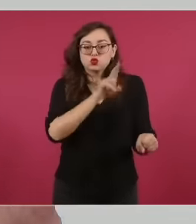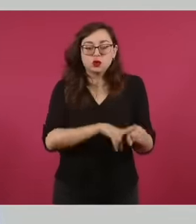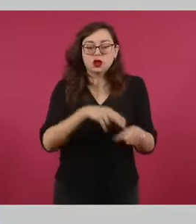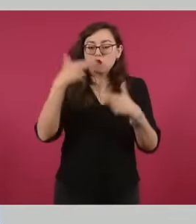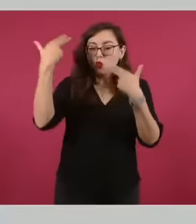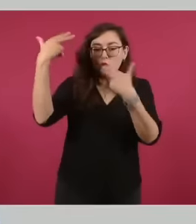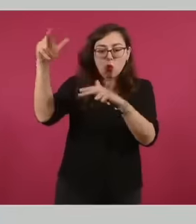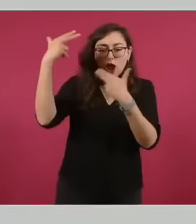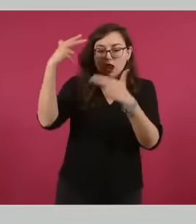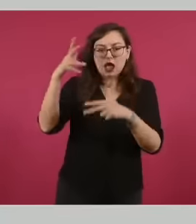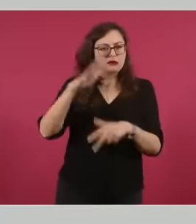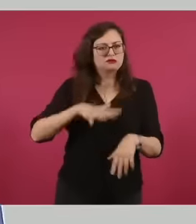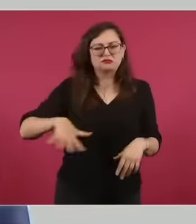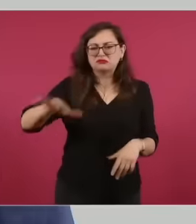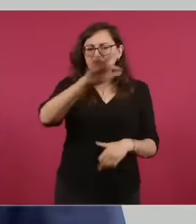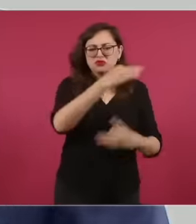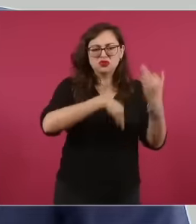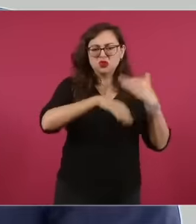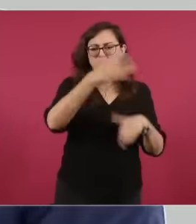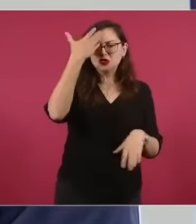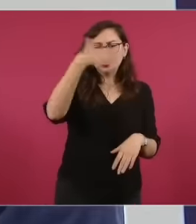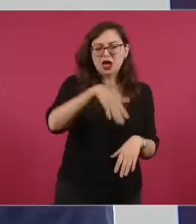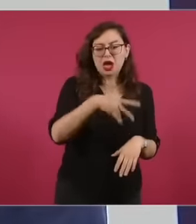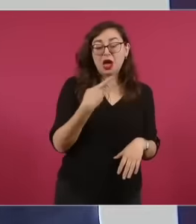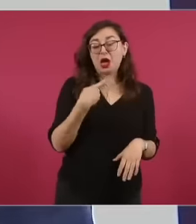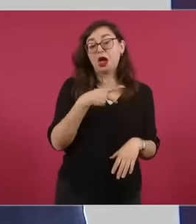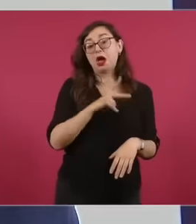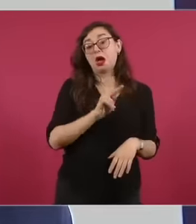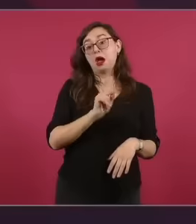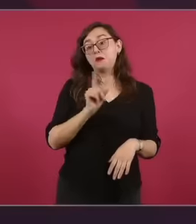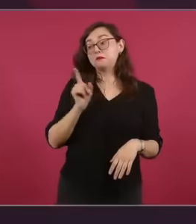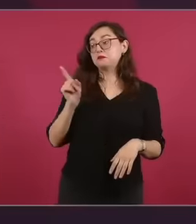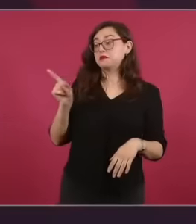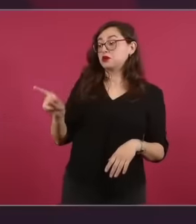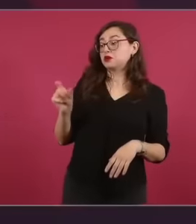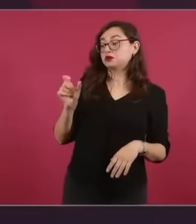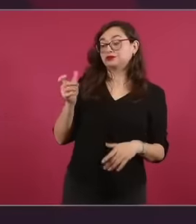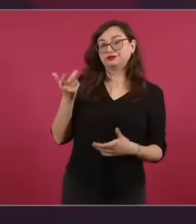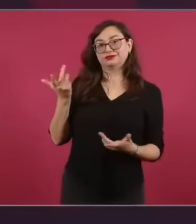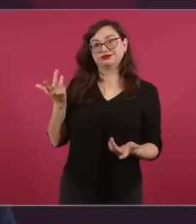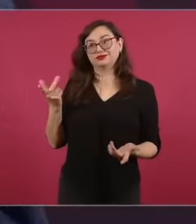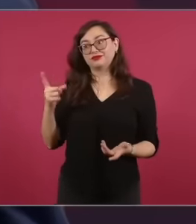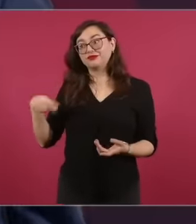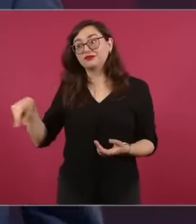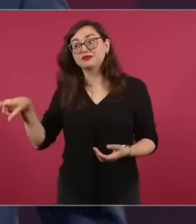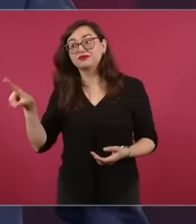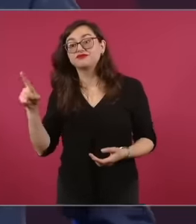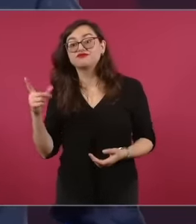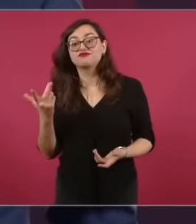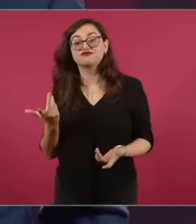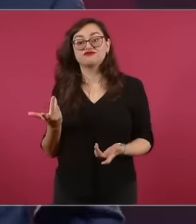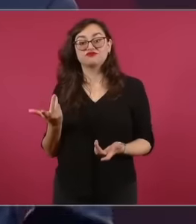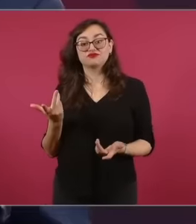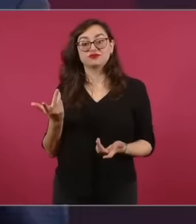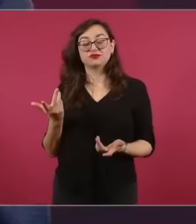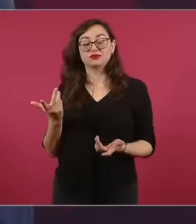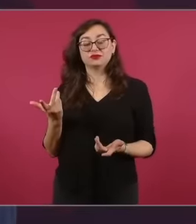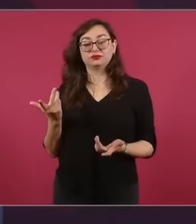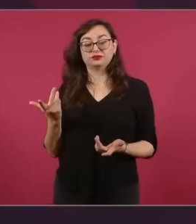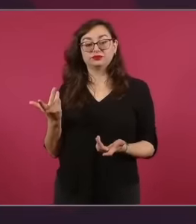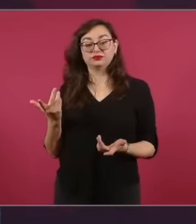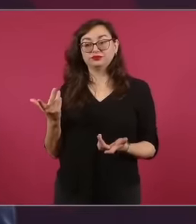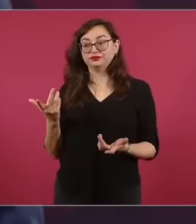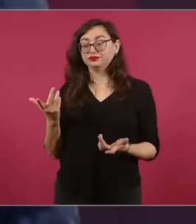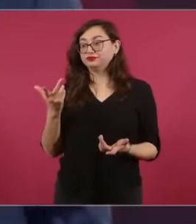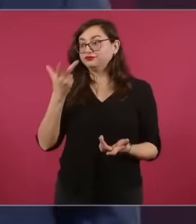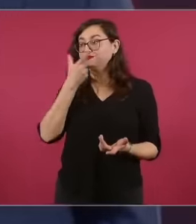sabe, pero estos señores, que son los principales,